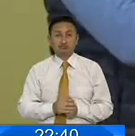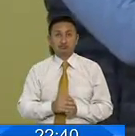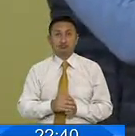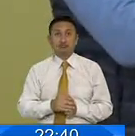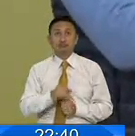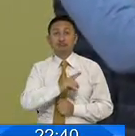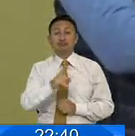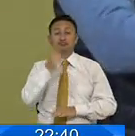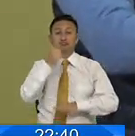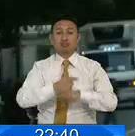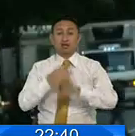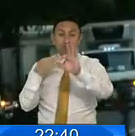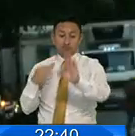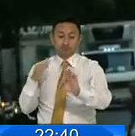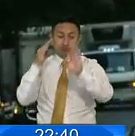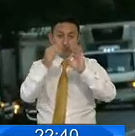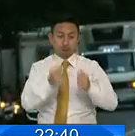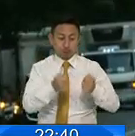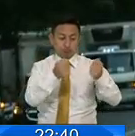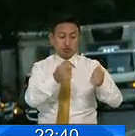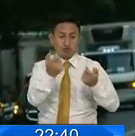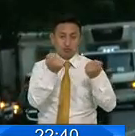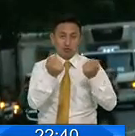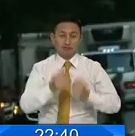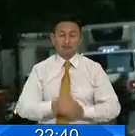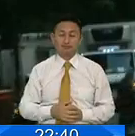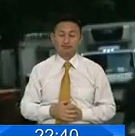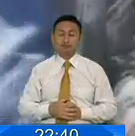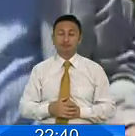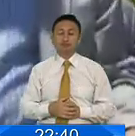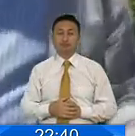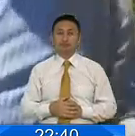de mando a su sucesor. Con realización de Ismenia Solórzano, informó Javier Rosero.